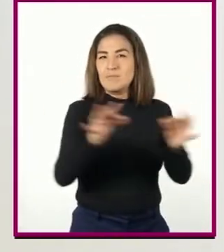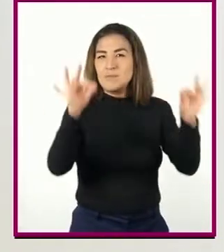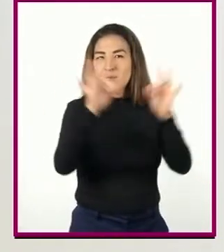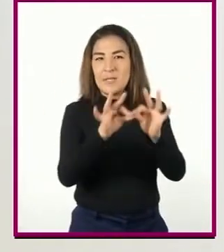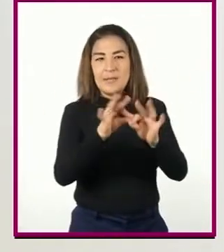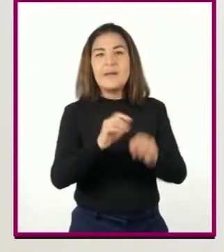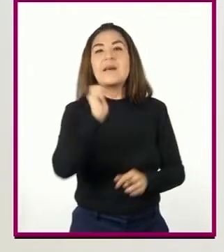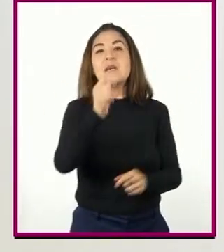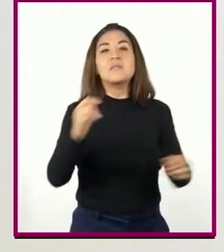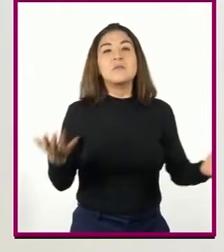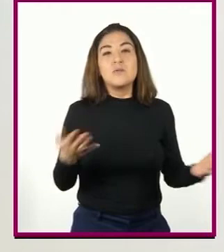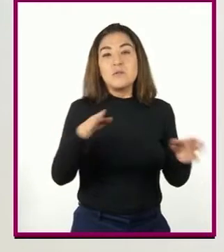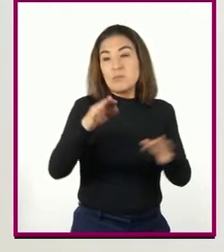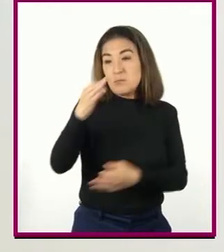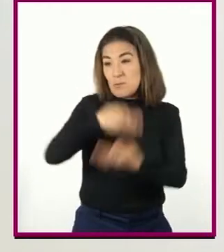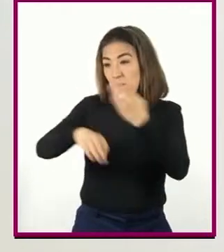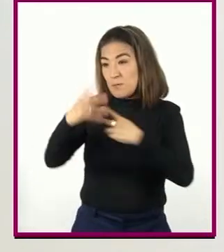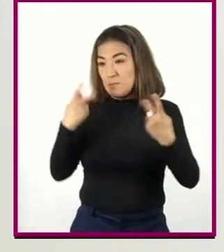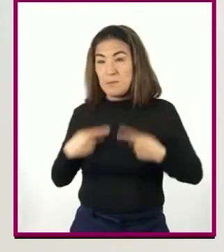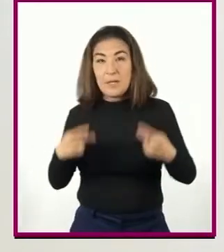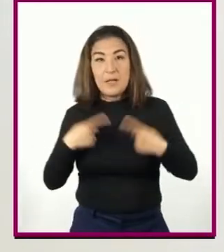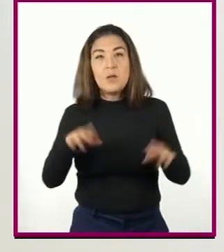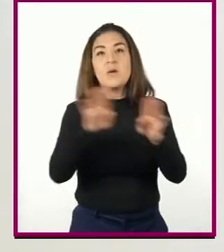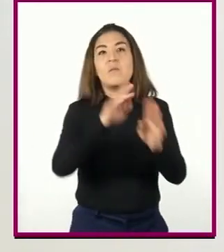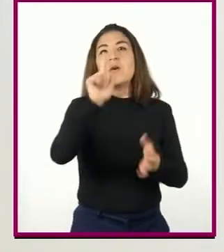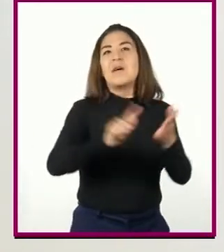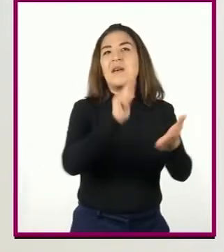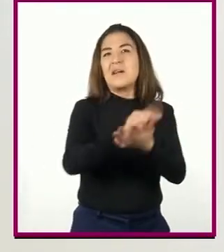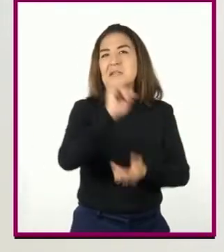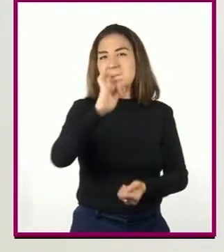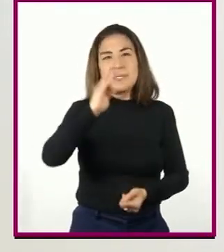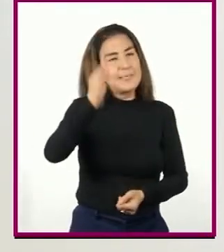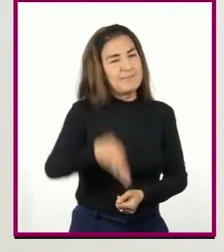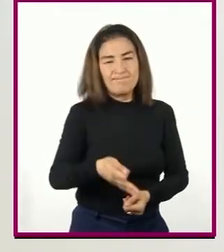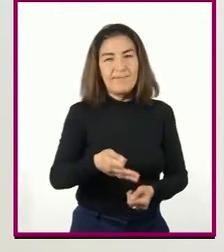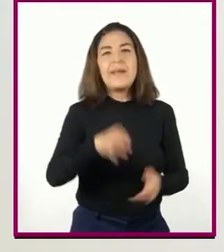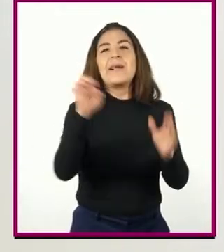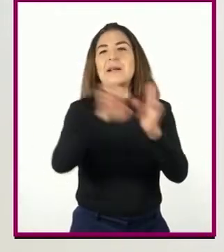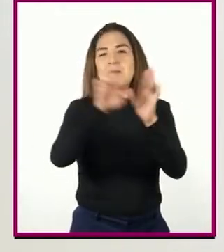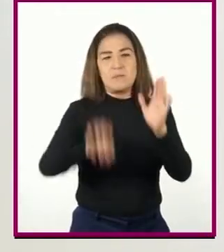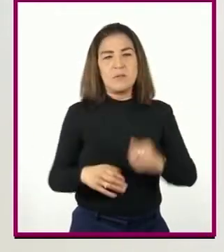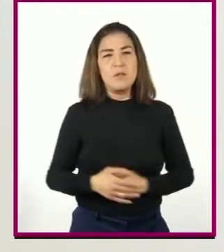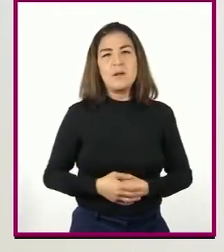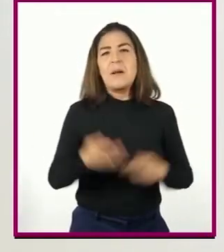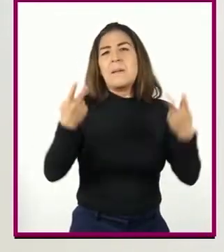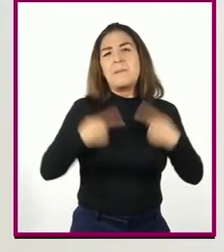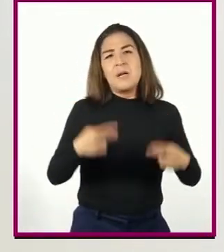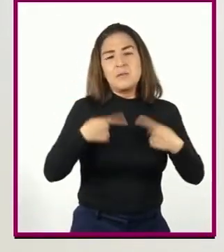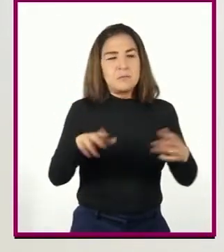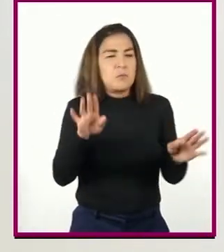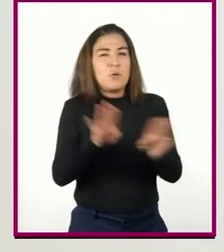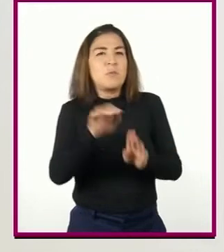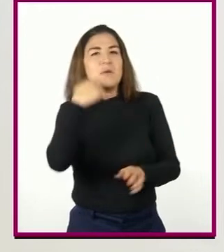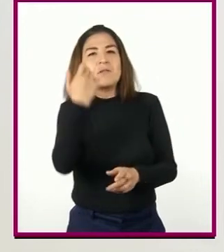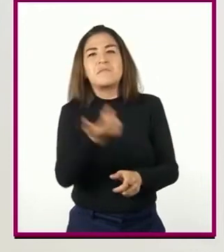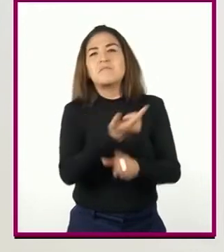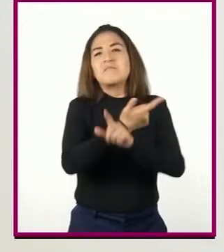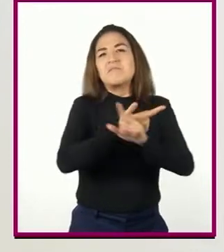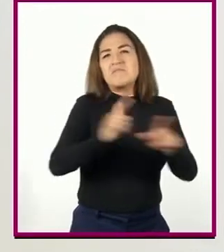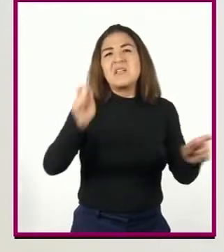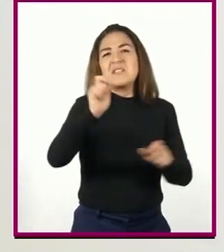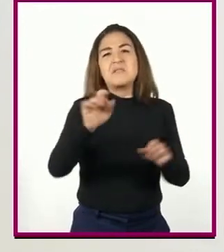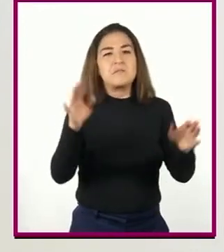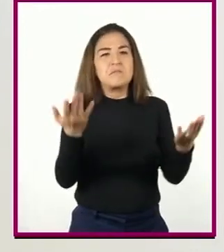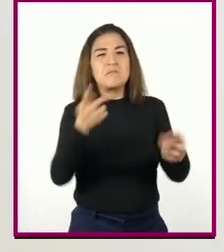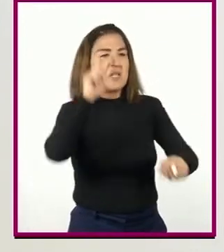que no significa que las demás personas o que las leyes lo permitan. Por ejemplo, alguien puede sentirse con la libertad de quitar sus